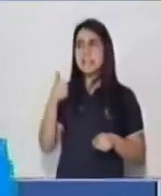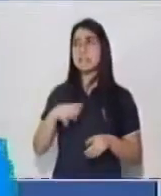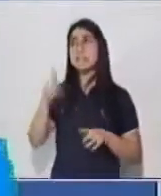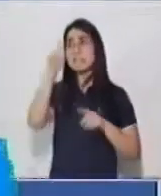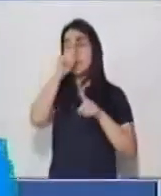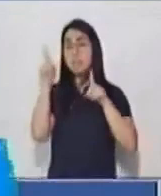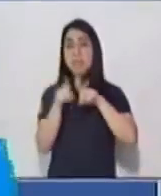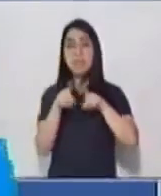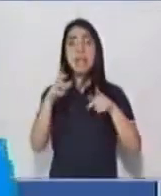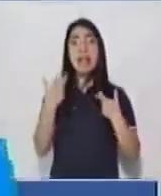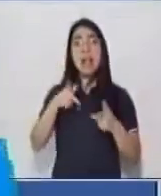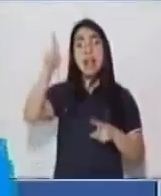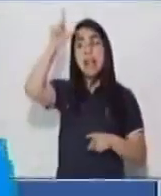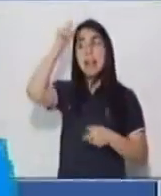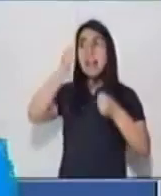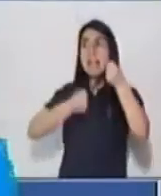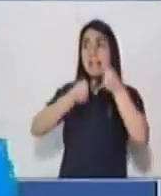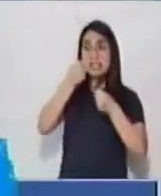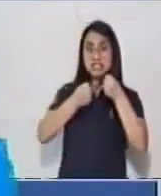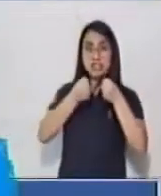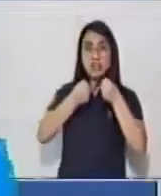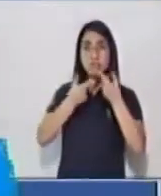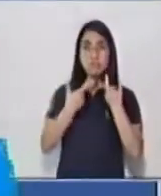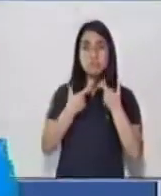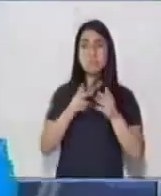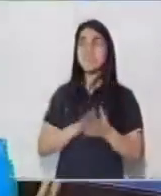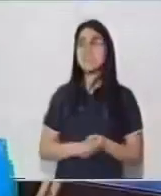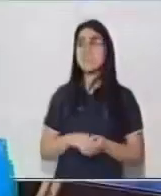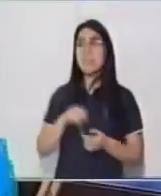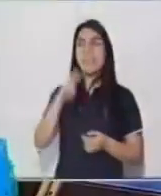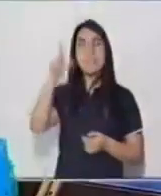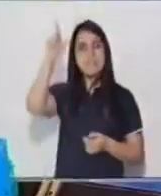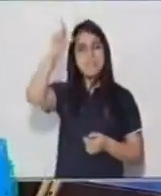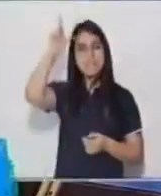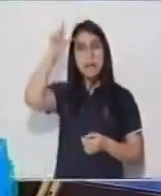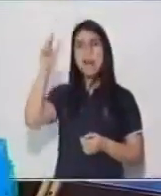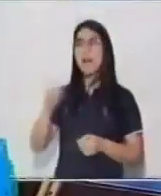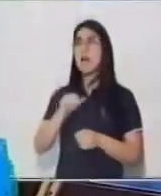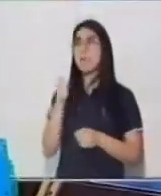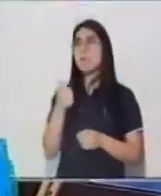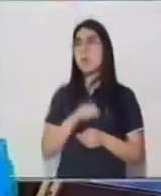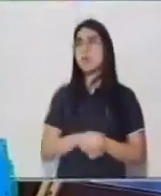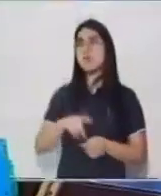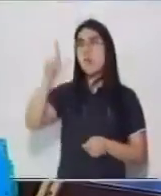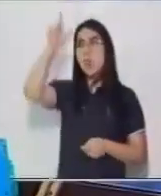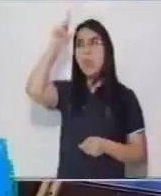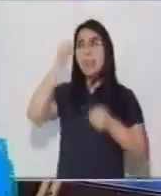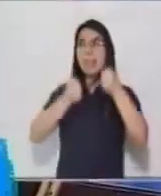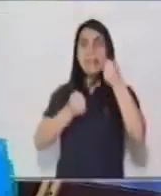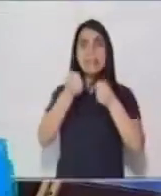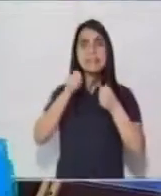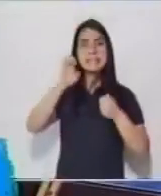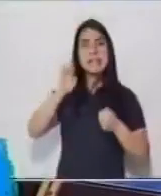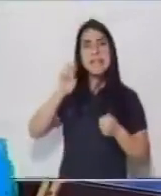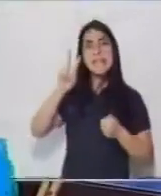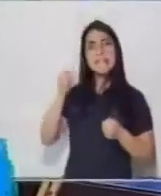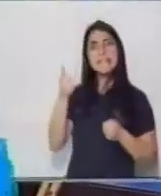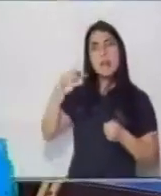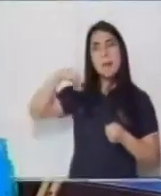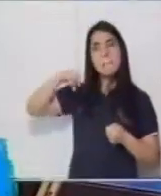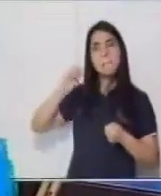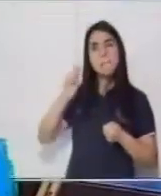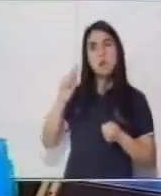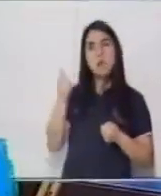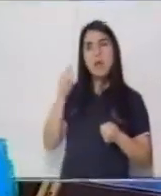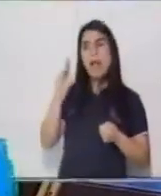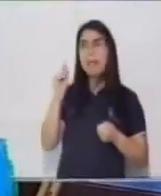les gusta exageradamente húmedo y hay quienes no. Entonces, y dependiendo del tamaño del molde, es la cantidad que